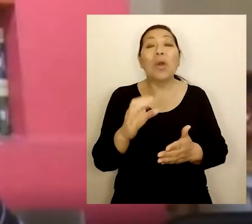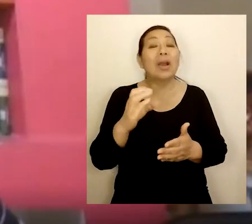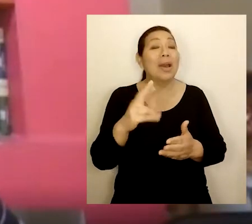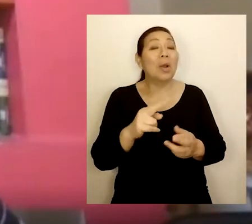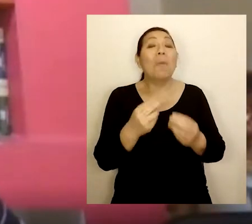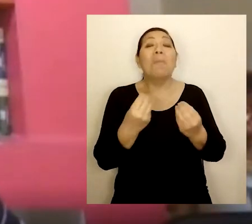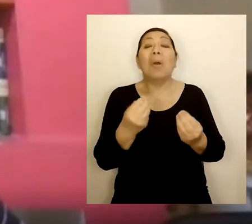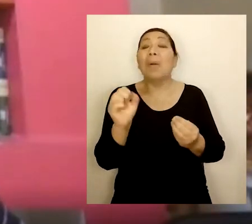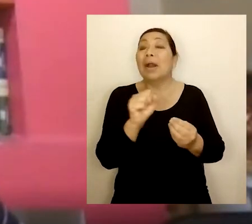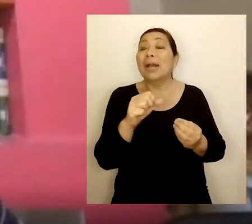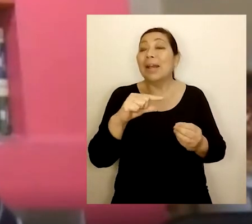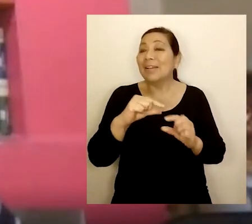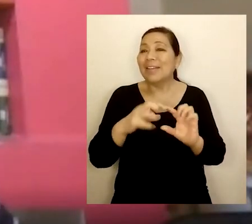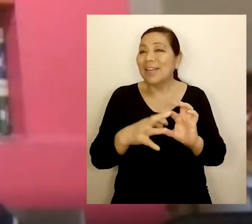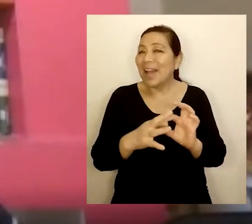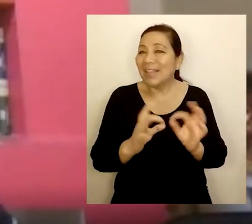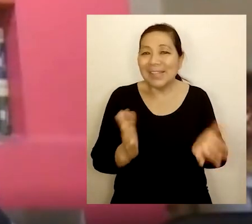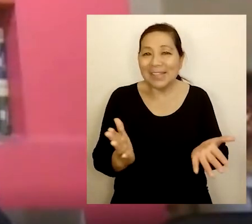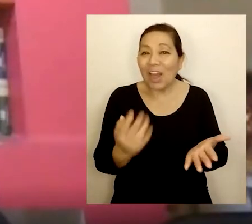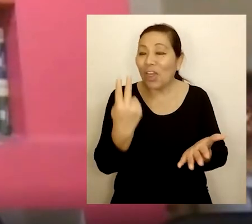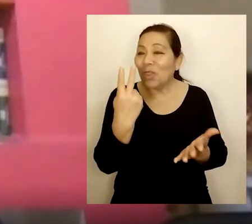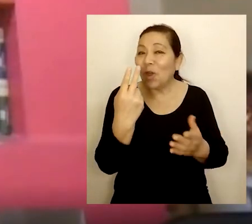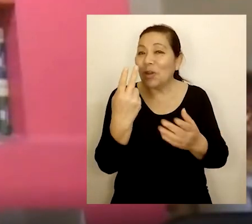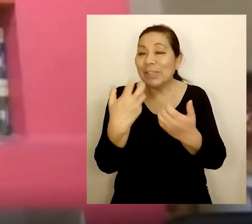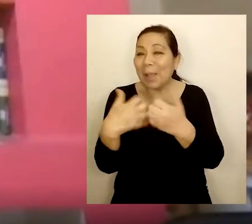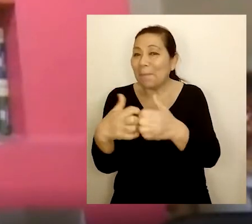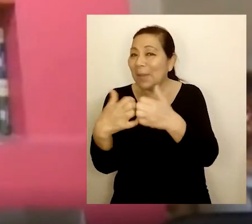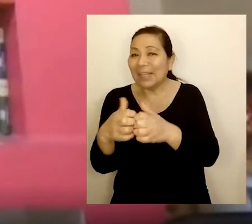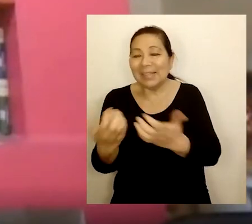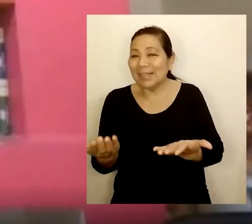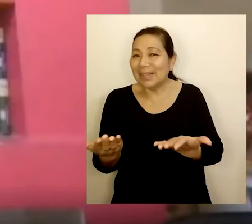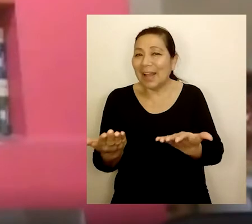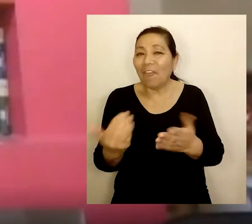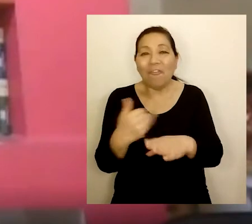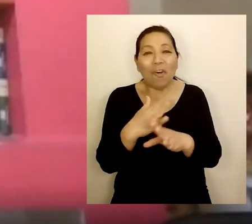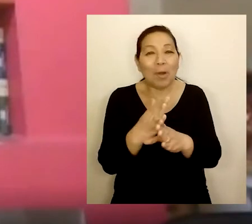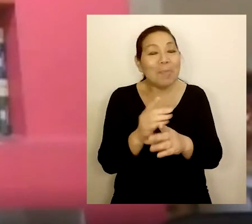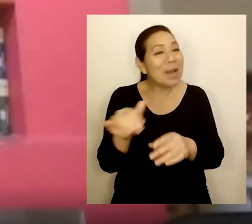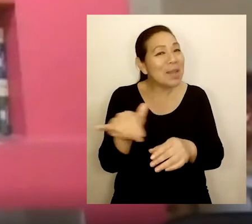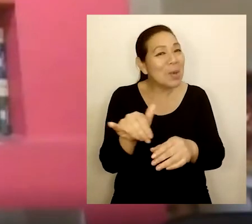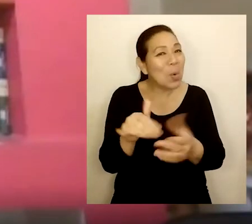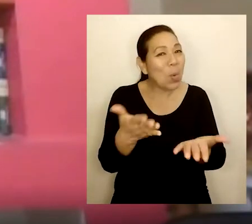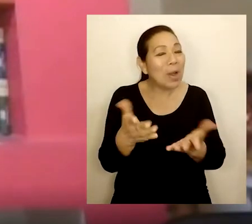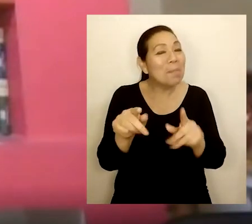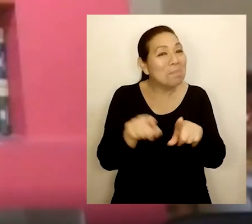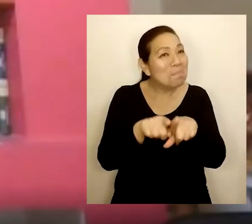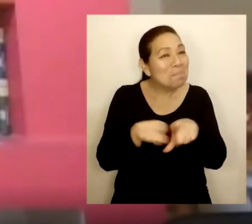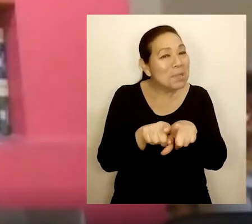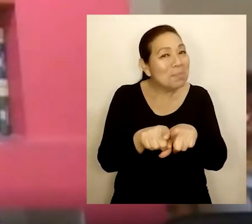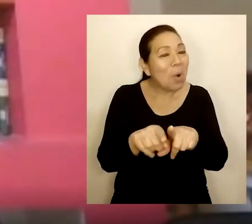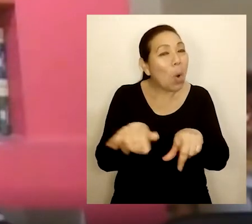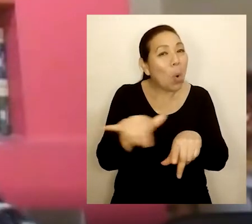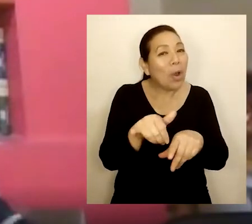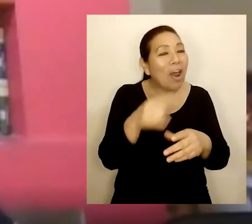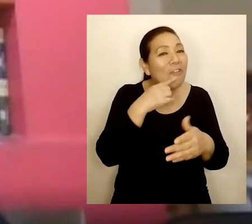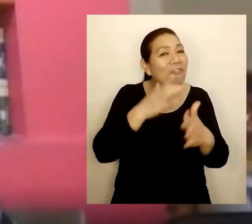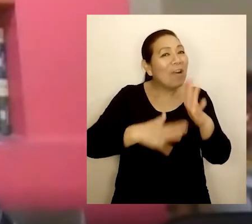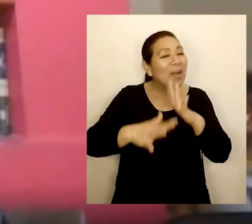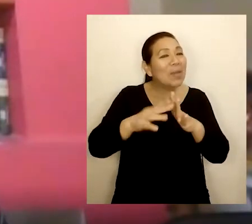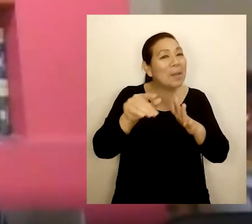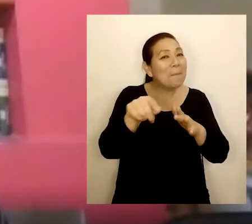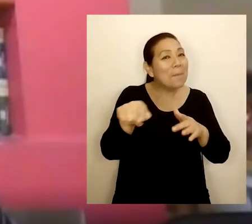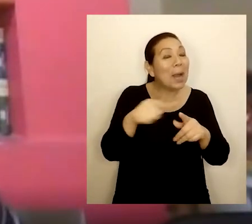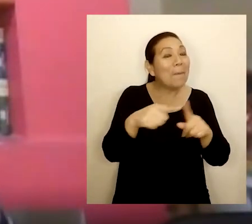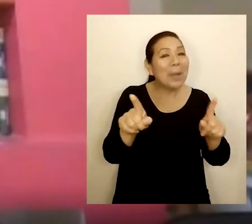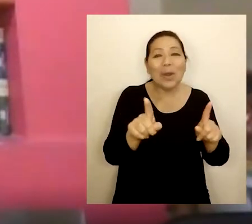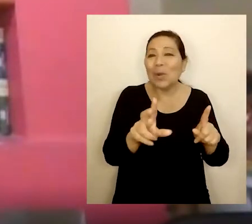Cargo ni Cervosa Gas, que eran dos empresas formadas en el mismo lugar, o sea, con un fraude laboral.